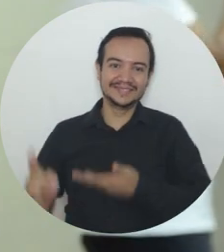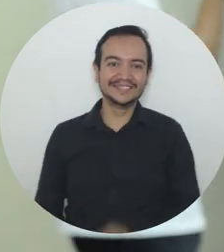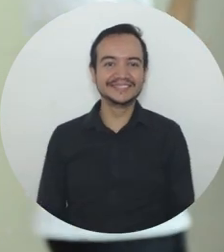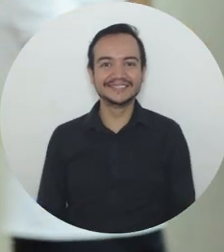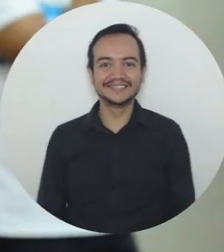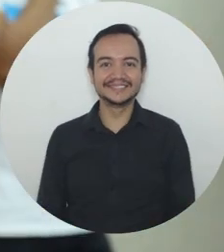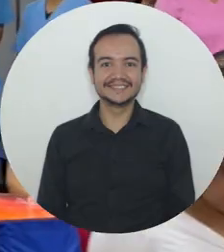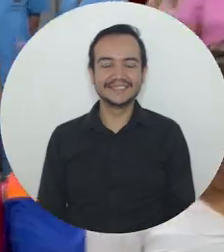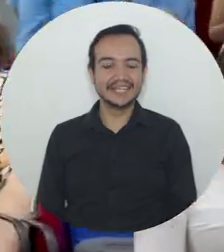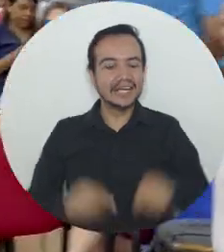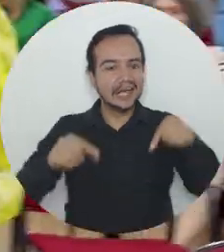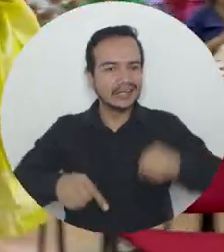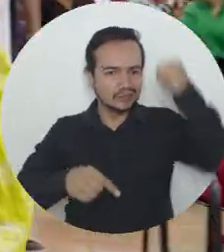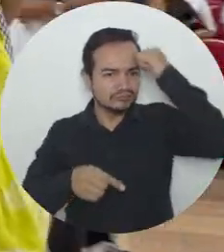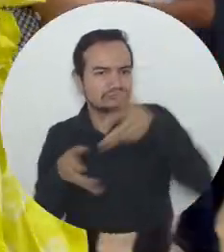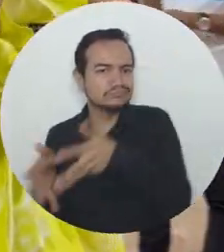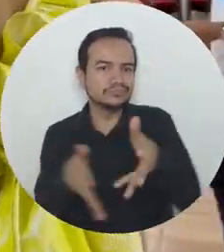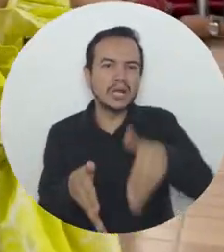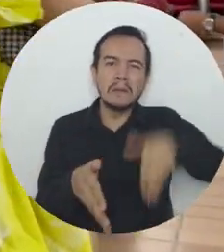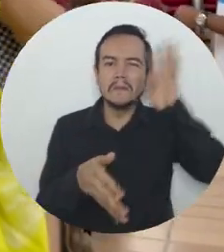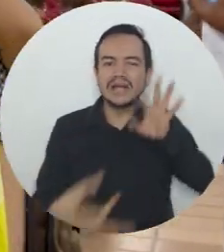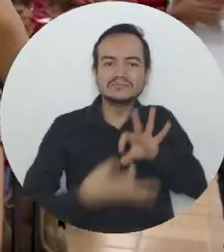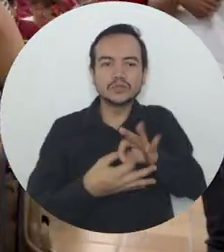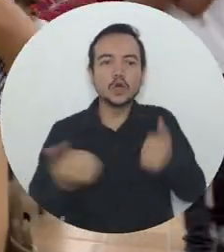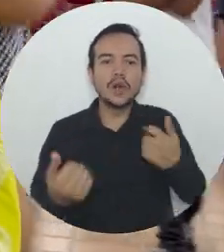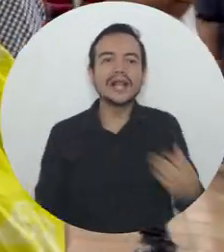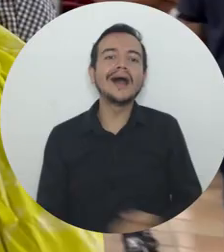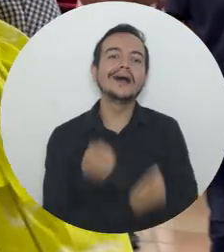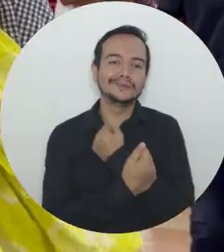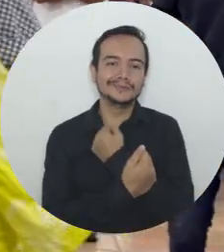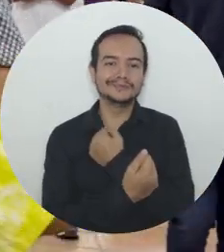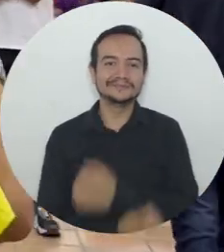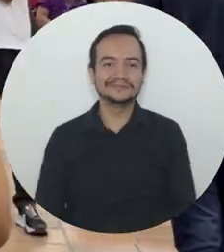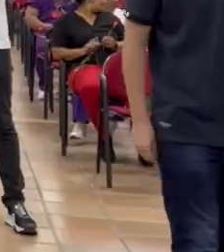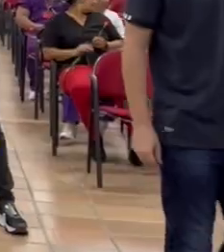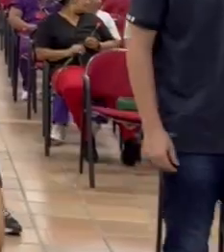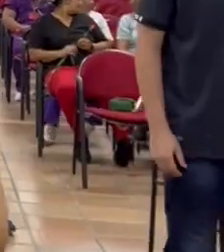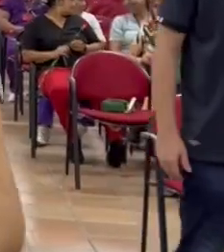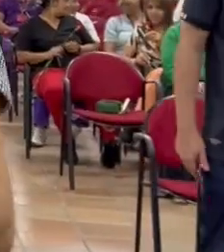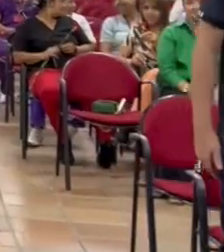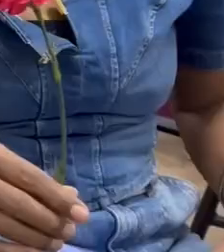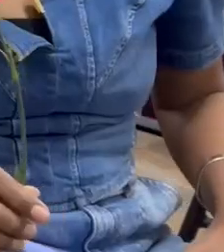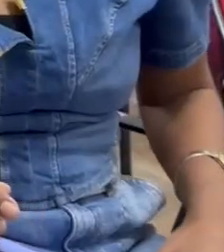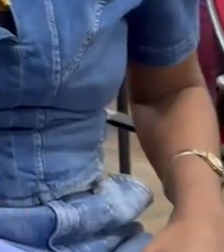en la universidad. Es una labor, sobre todas las cosas, de amor.